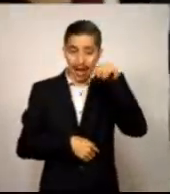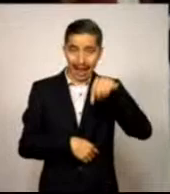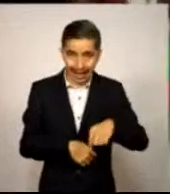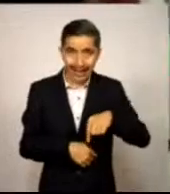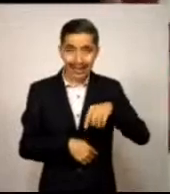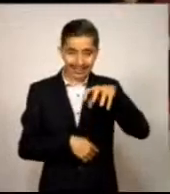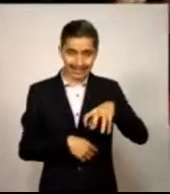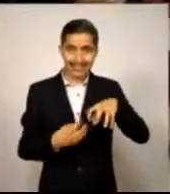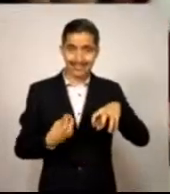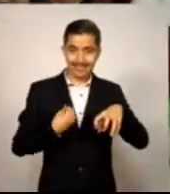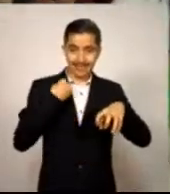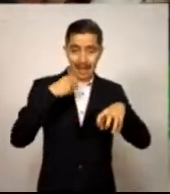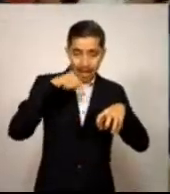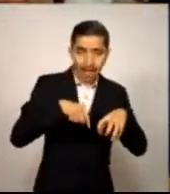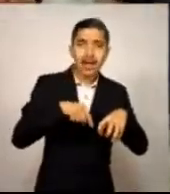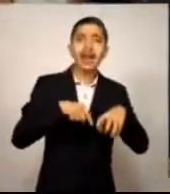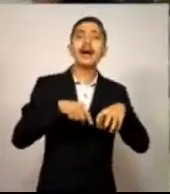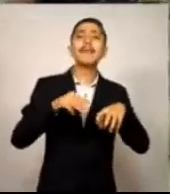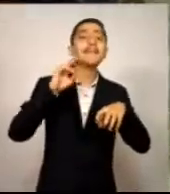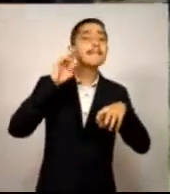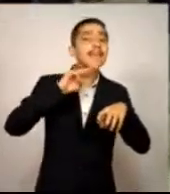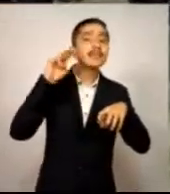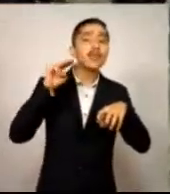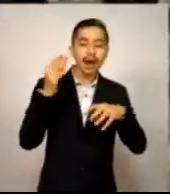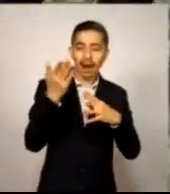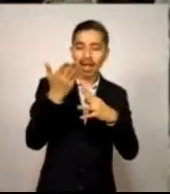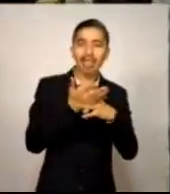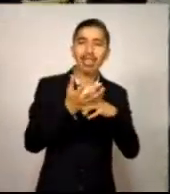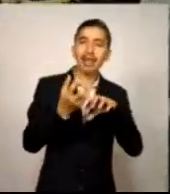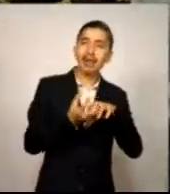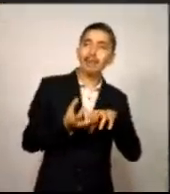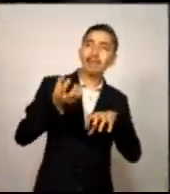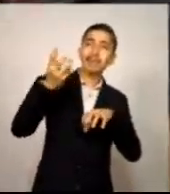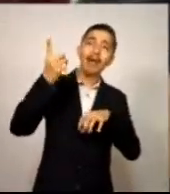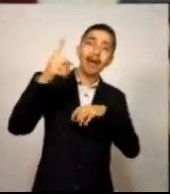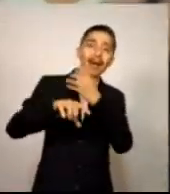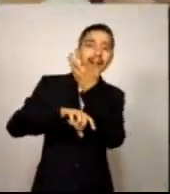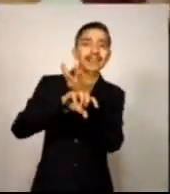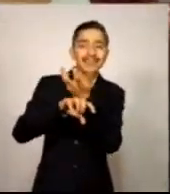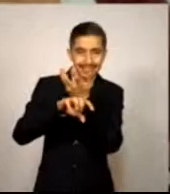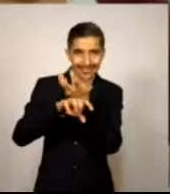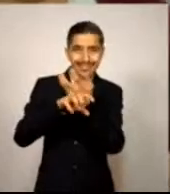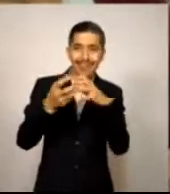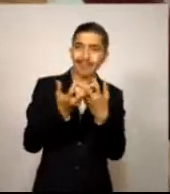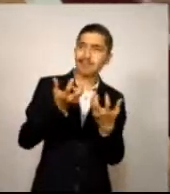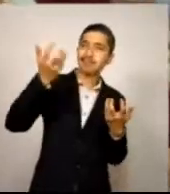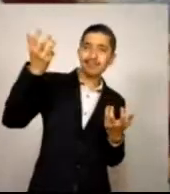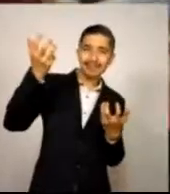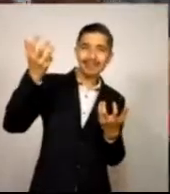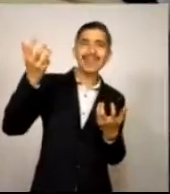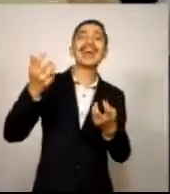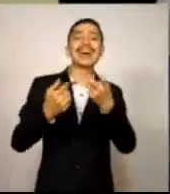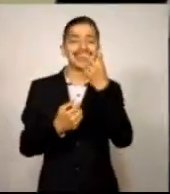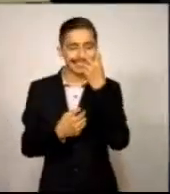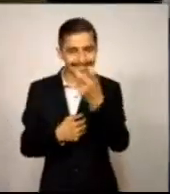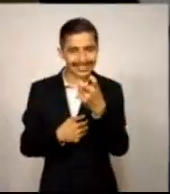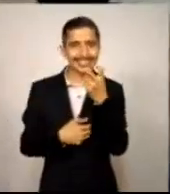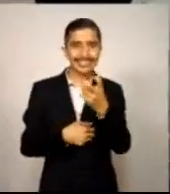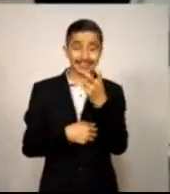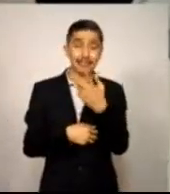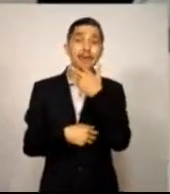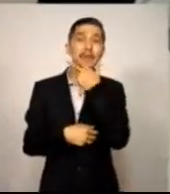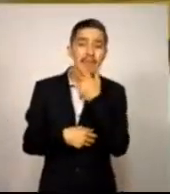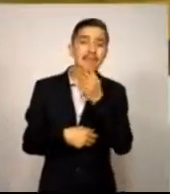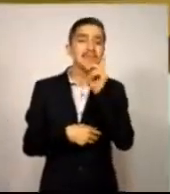aquí los que estamos acá y por el michoacán que está más allá de las fronteras en las paisanas y